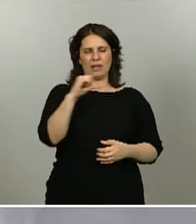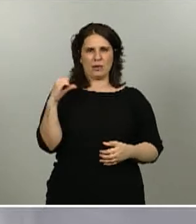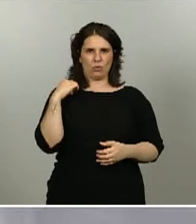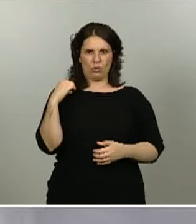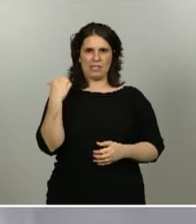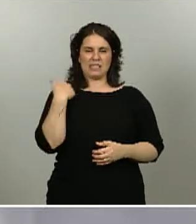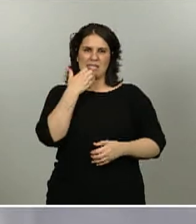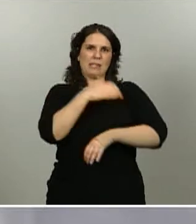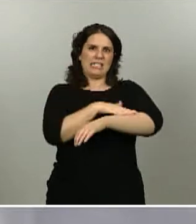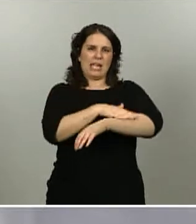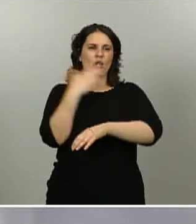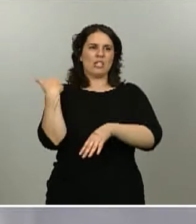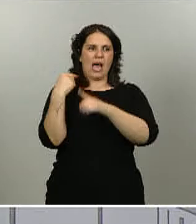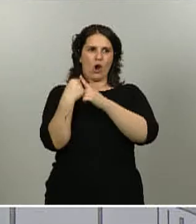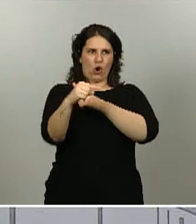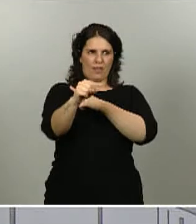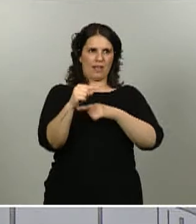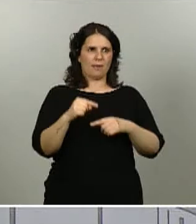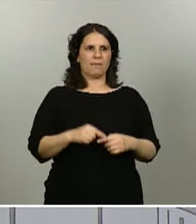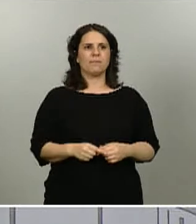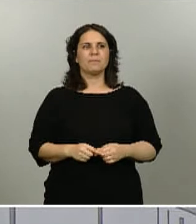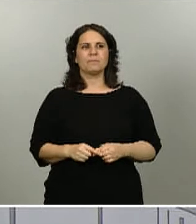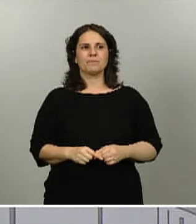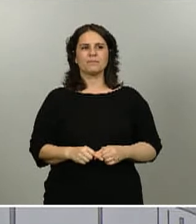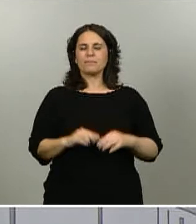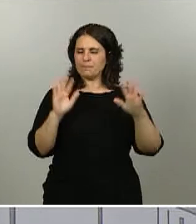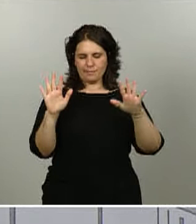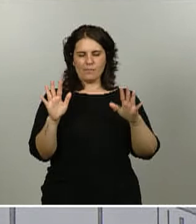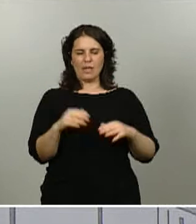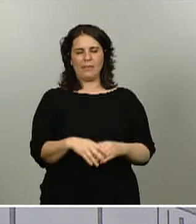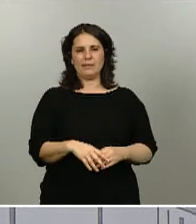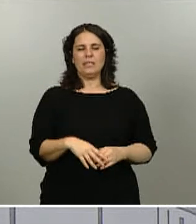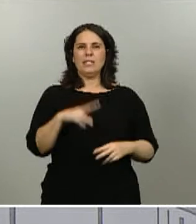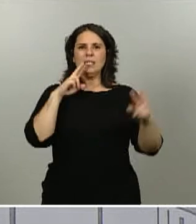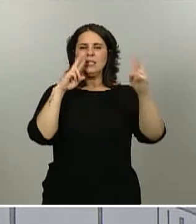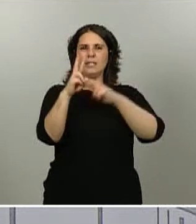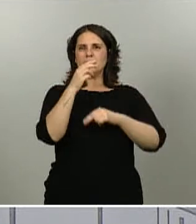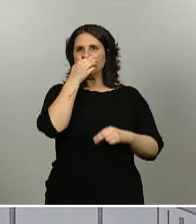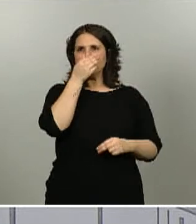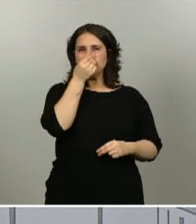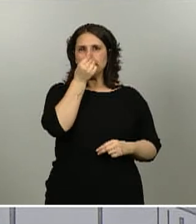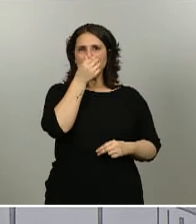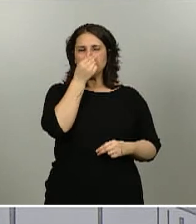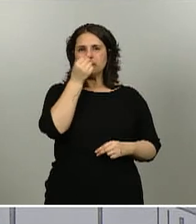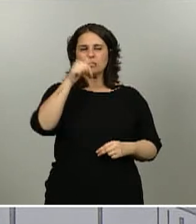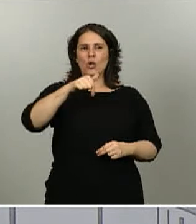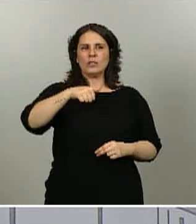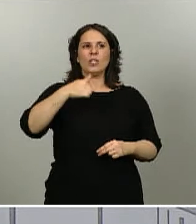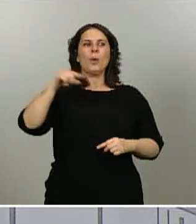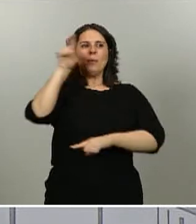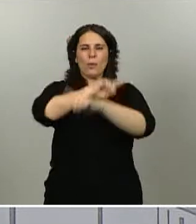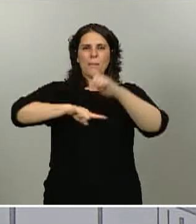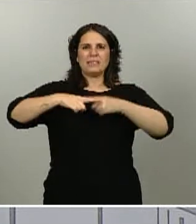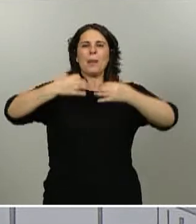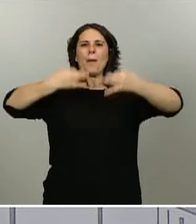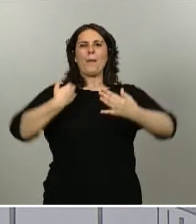respecto para ser depurado ese dato? Estos son problemas que se tienen que verificar con el tiempo y que no